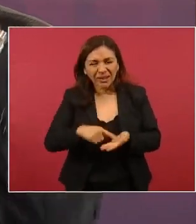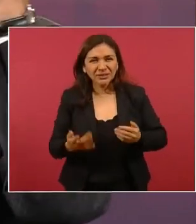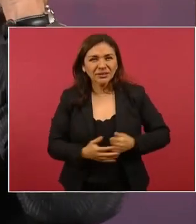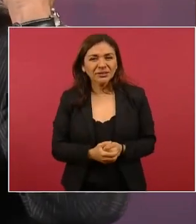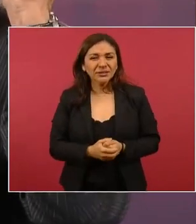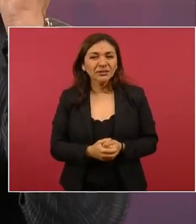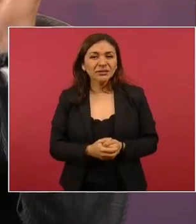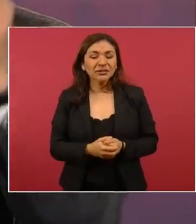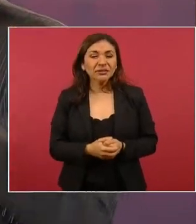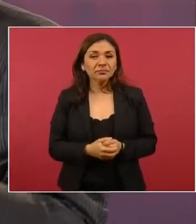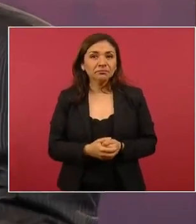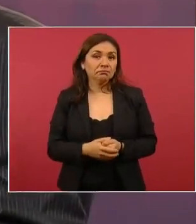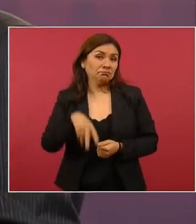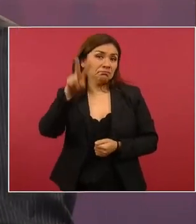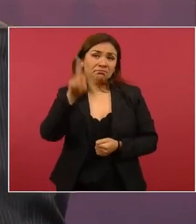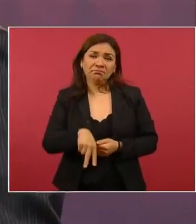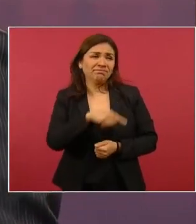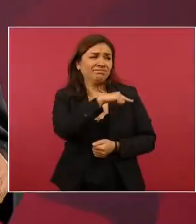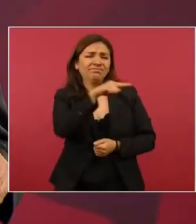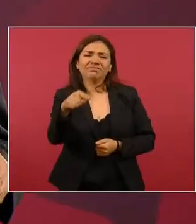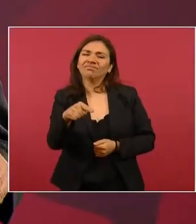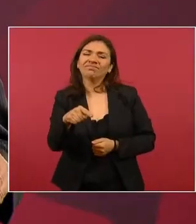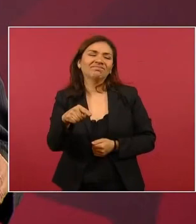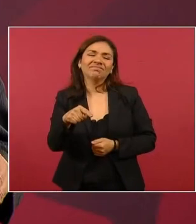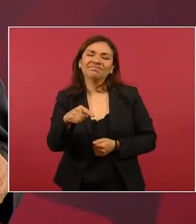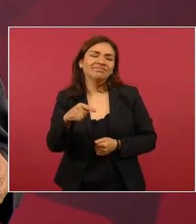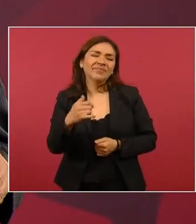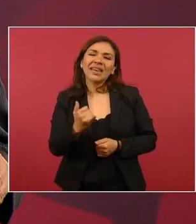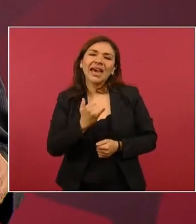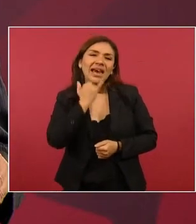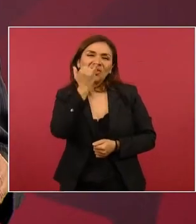Tan equivocados.